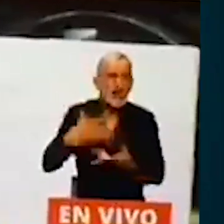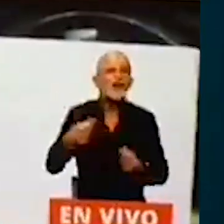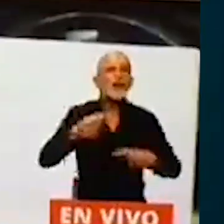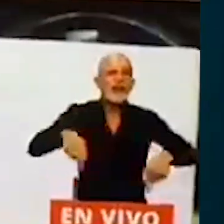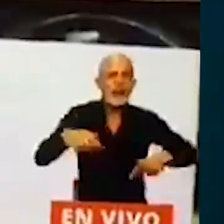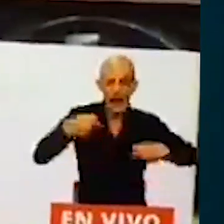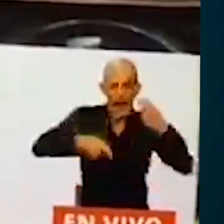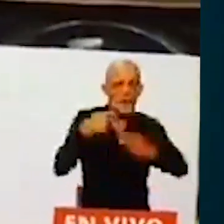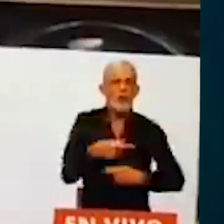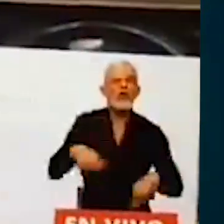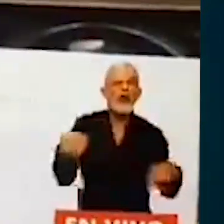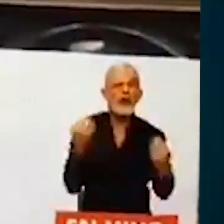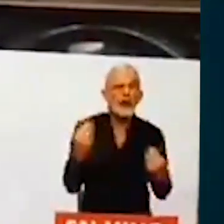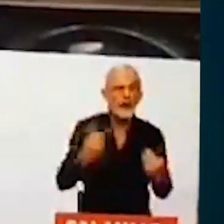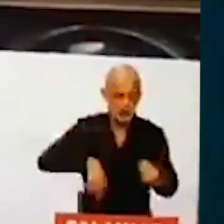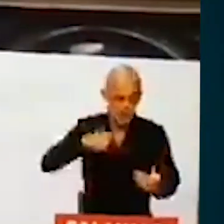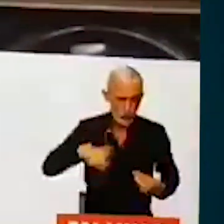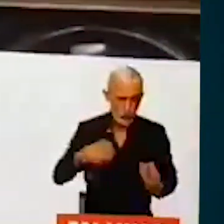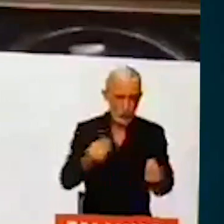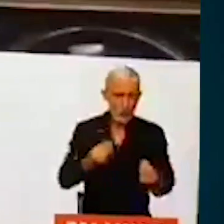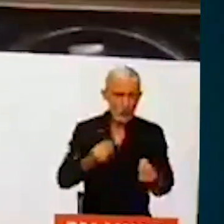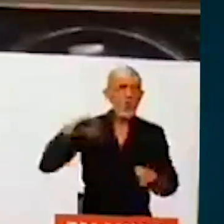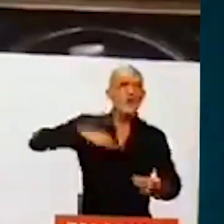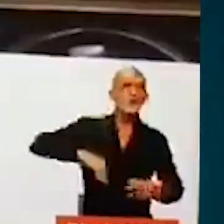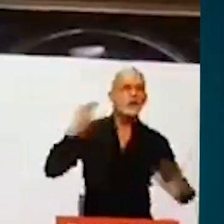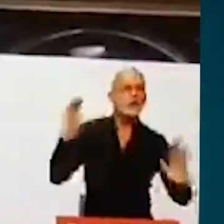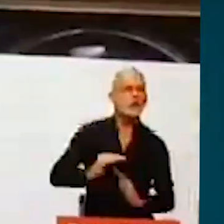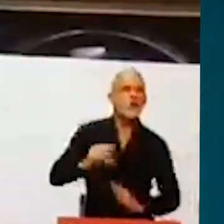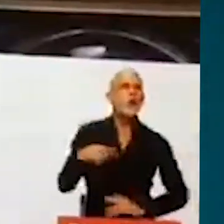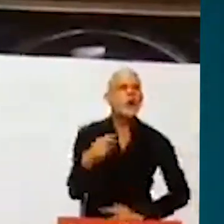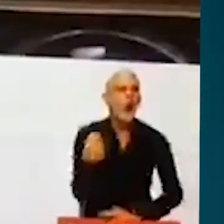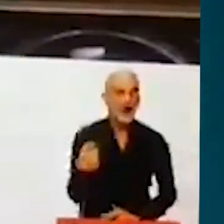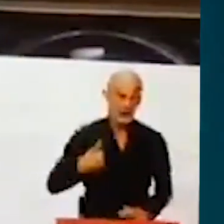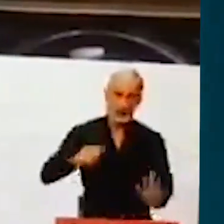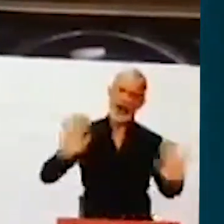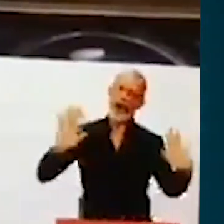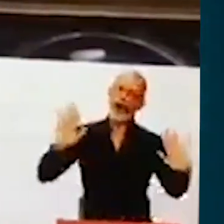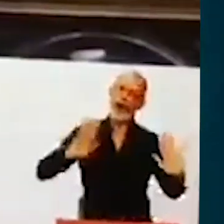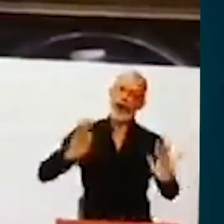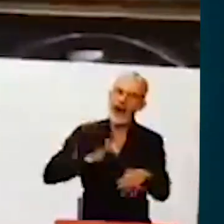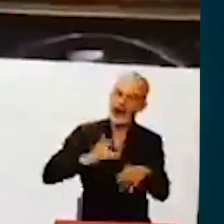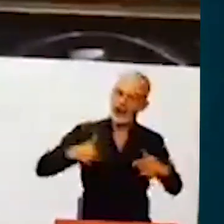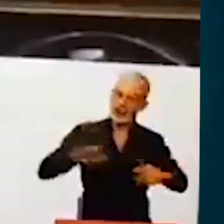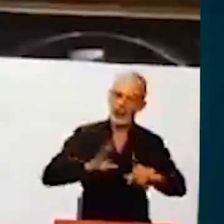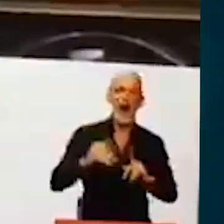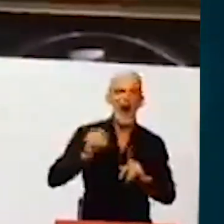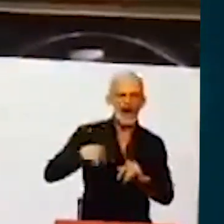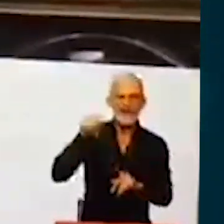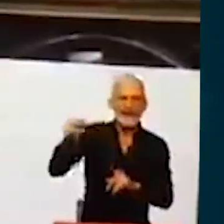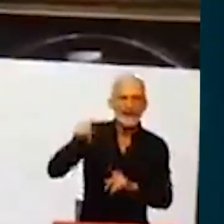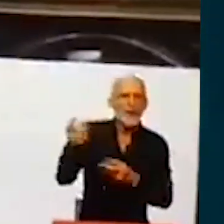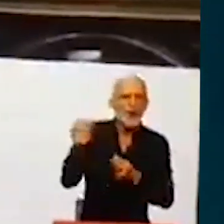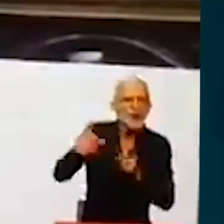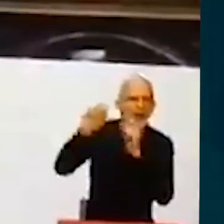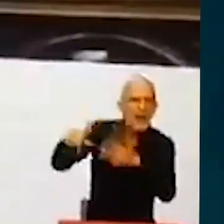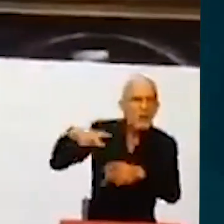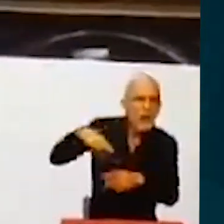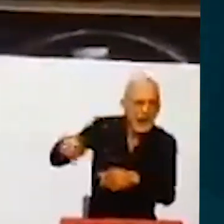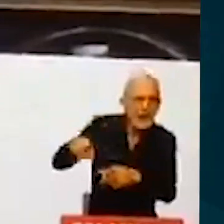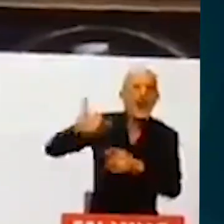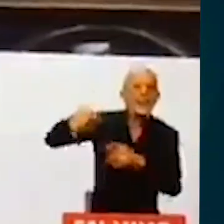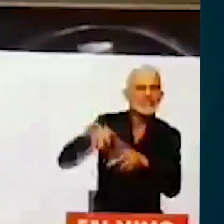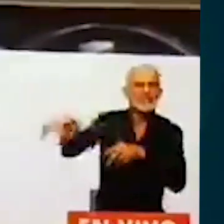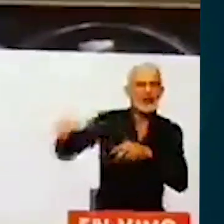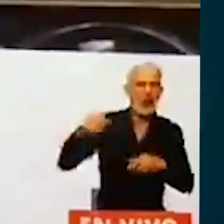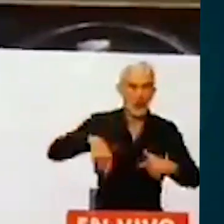nuestra contribución? ¿Cuál fue nuestra reducción de dieta? ¿En qué contribuimos? No, pero claro, con el bolso de ese grupo concentrado en la